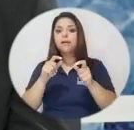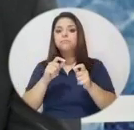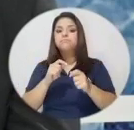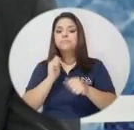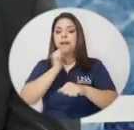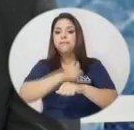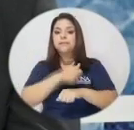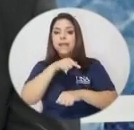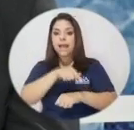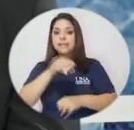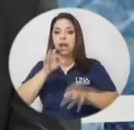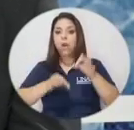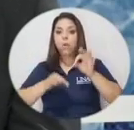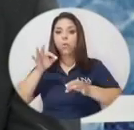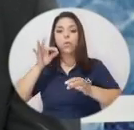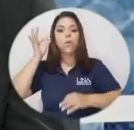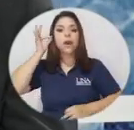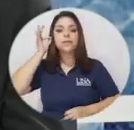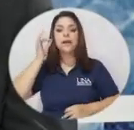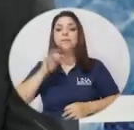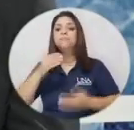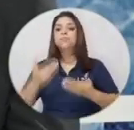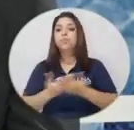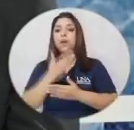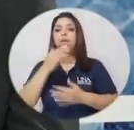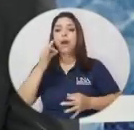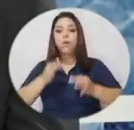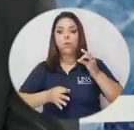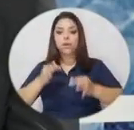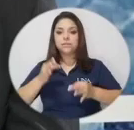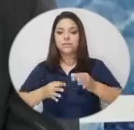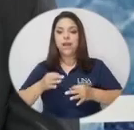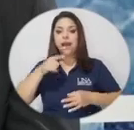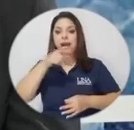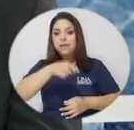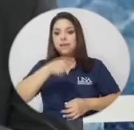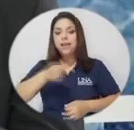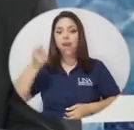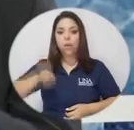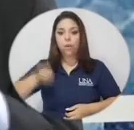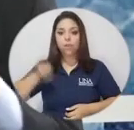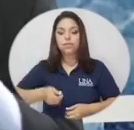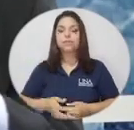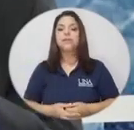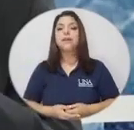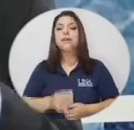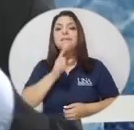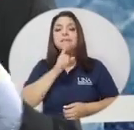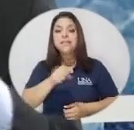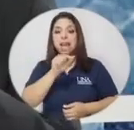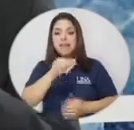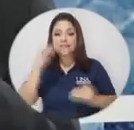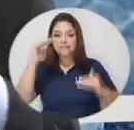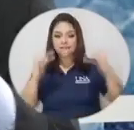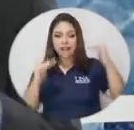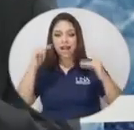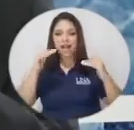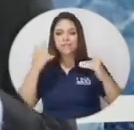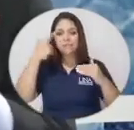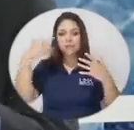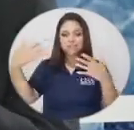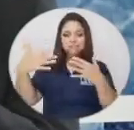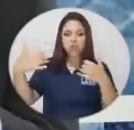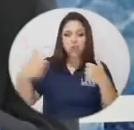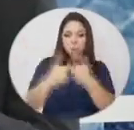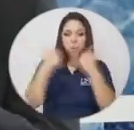Amy Coney Barrett como la nueva jueza en la Corte, ese balance de la Corte para lidiar con las guerras culturales